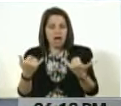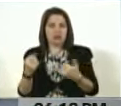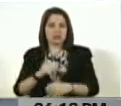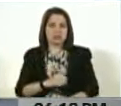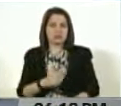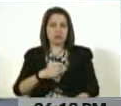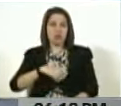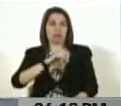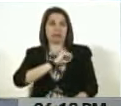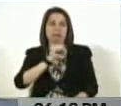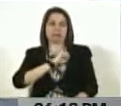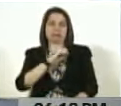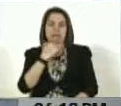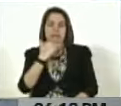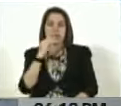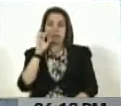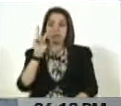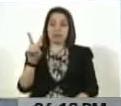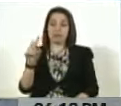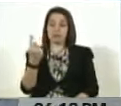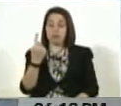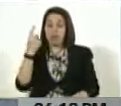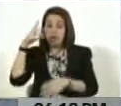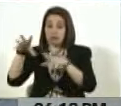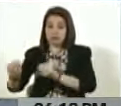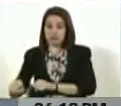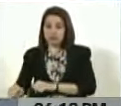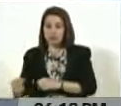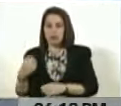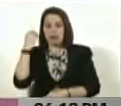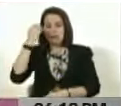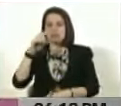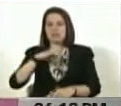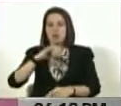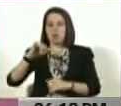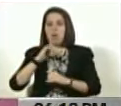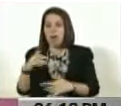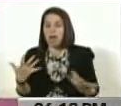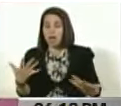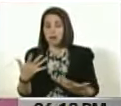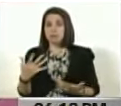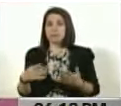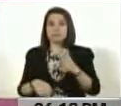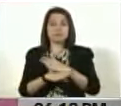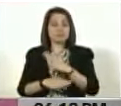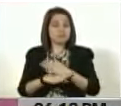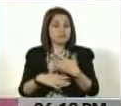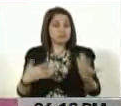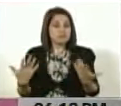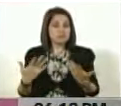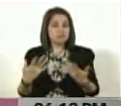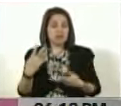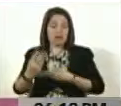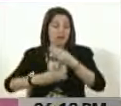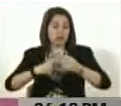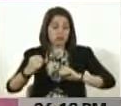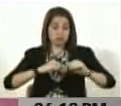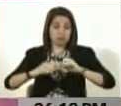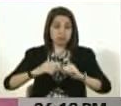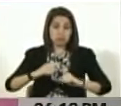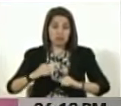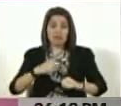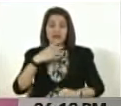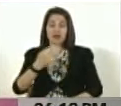miedo ahora. También, claro, la panadería privada un poco de miedo también ellos y por eso saca pan, pero también es una manera cuando la acción popular se hace verdadera